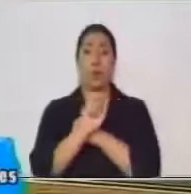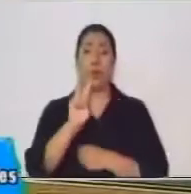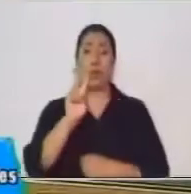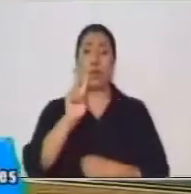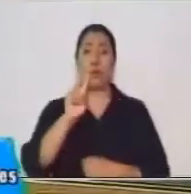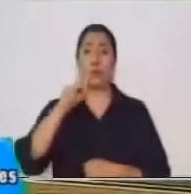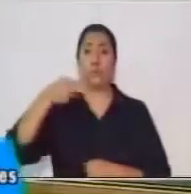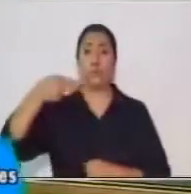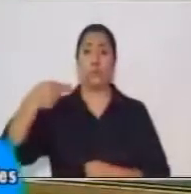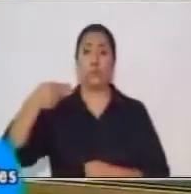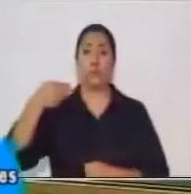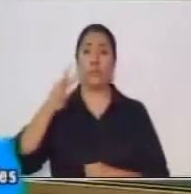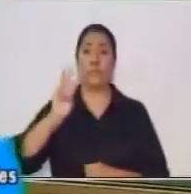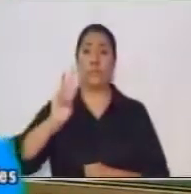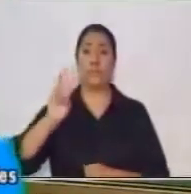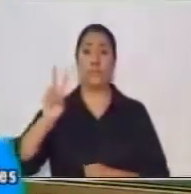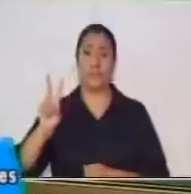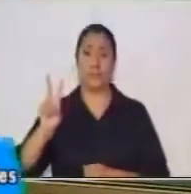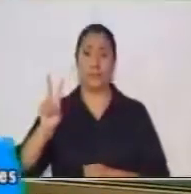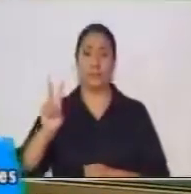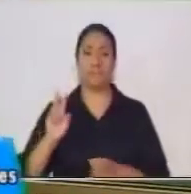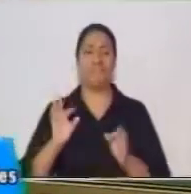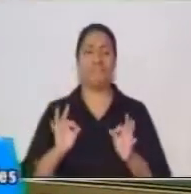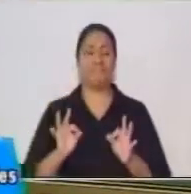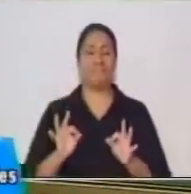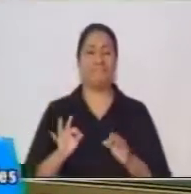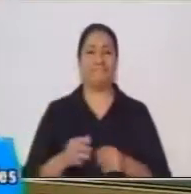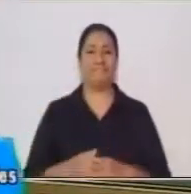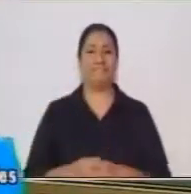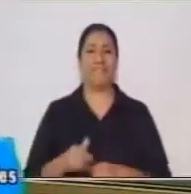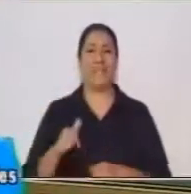bien. Ahora acá, ¿qué nos tocaría?